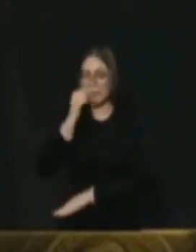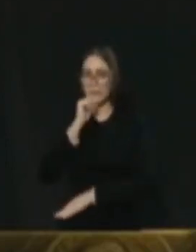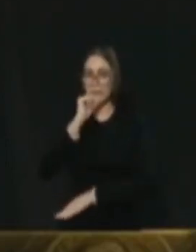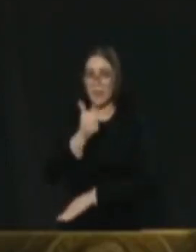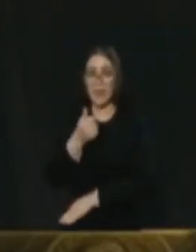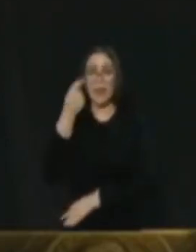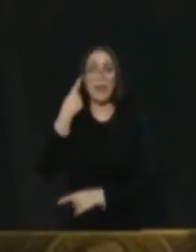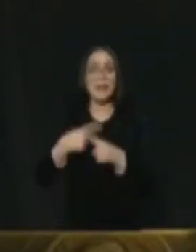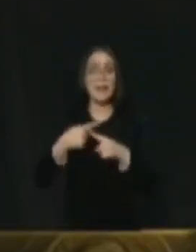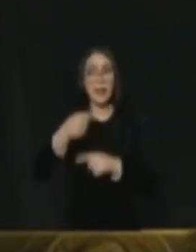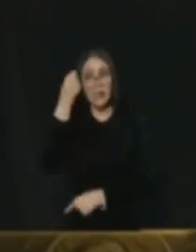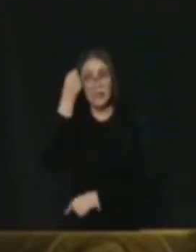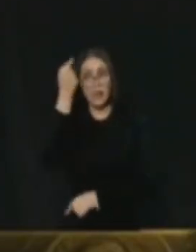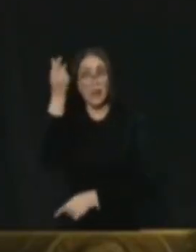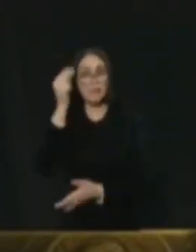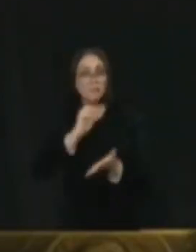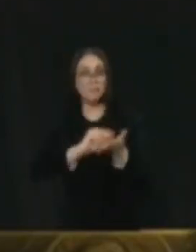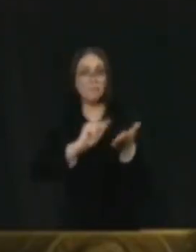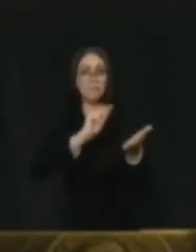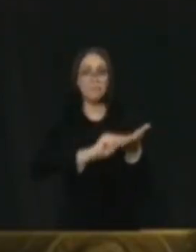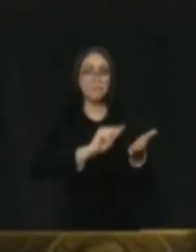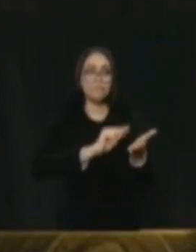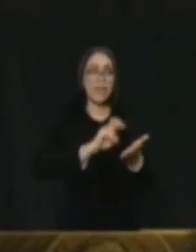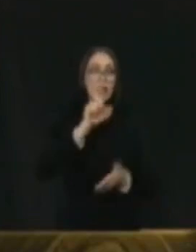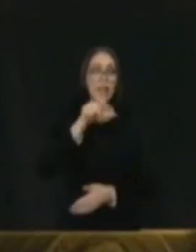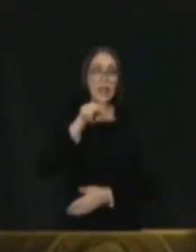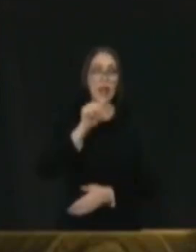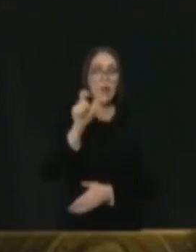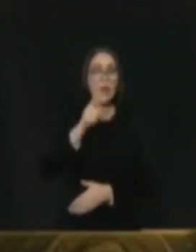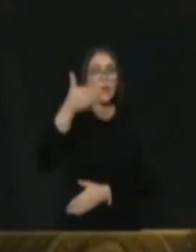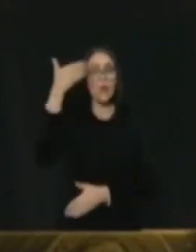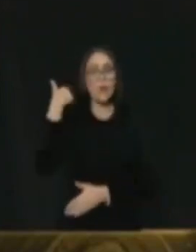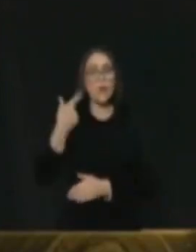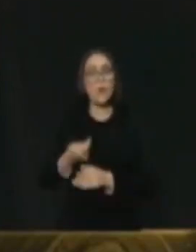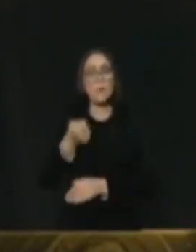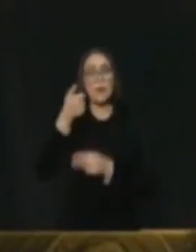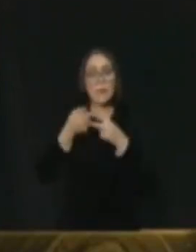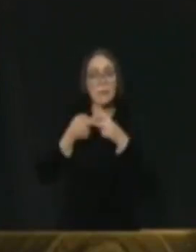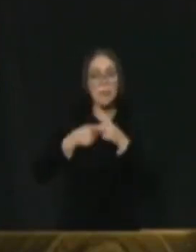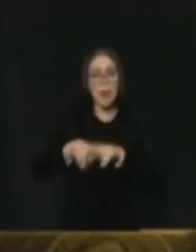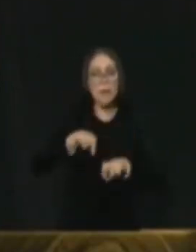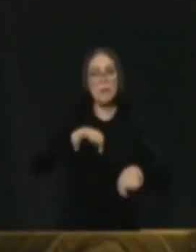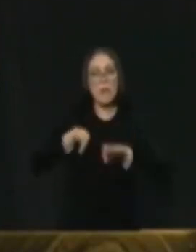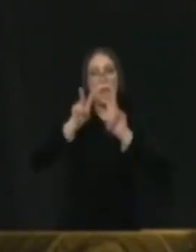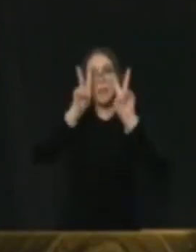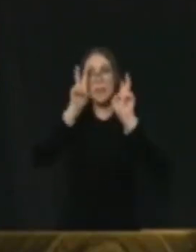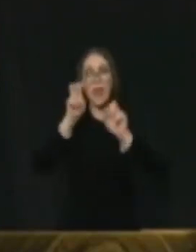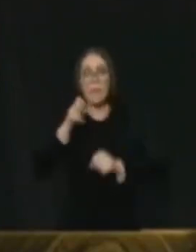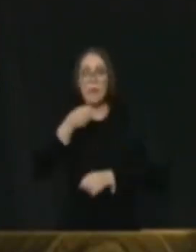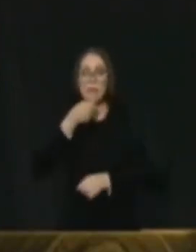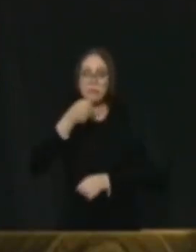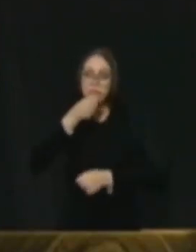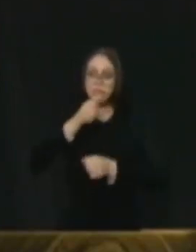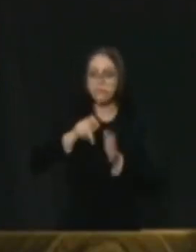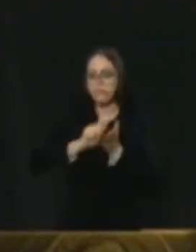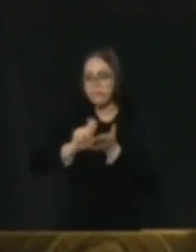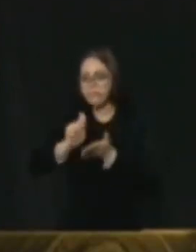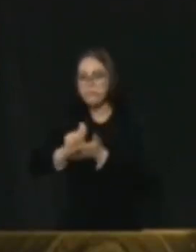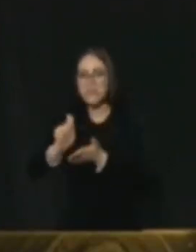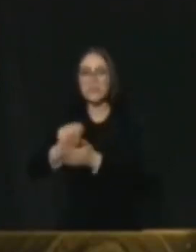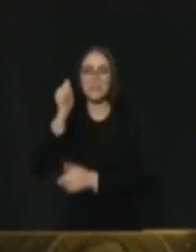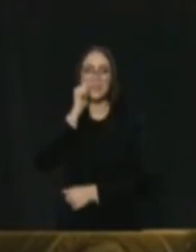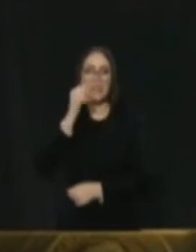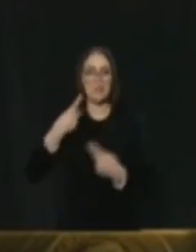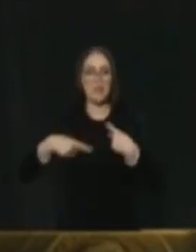sus máximas cuando se sumó a las filas del periodismo, donde siempre se le veía con cierto recelo de sus colegas